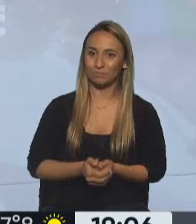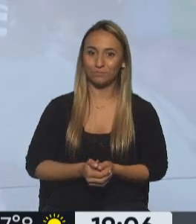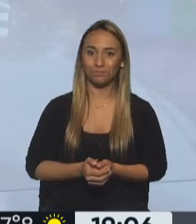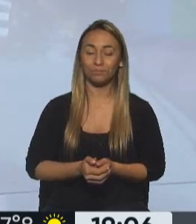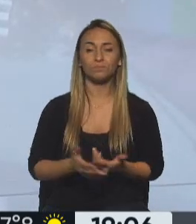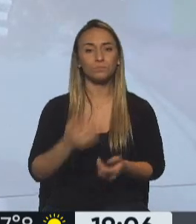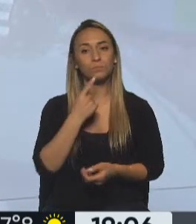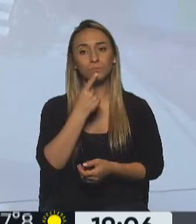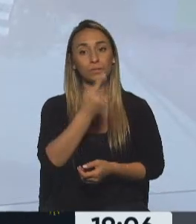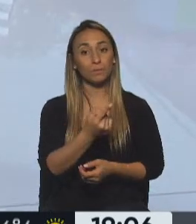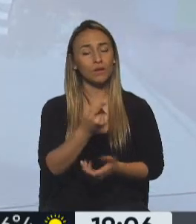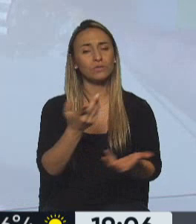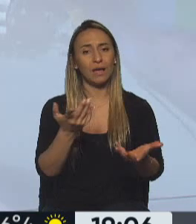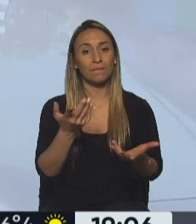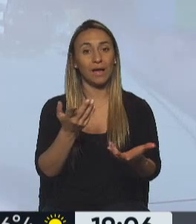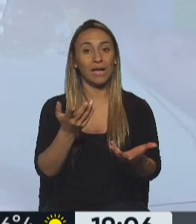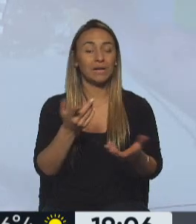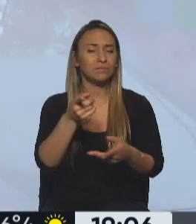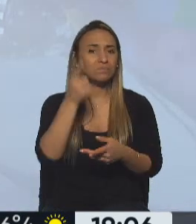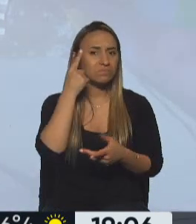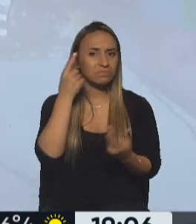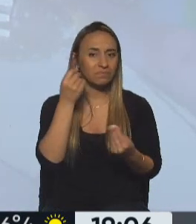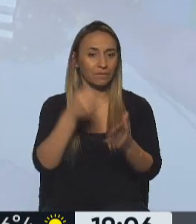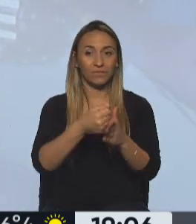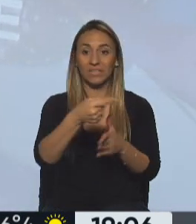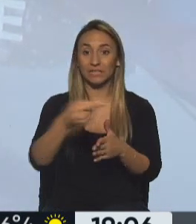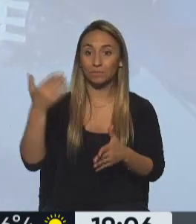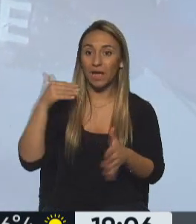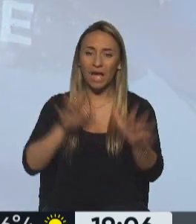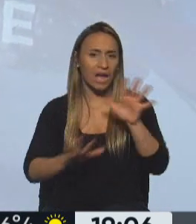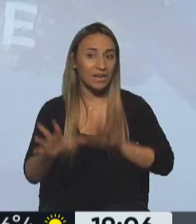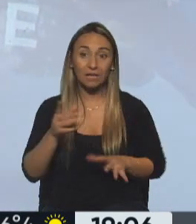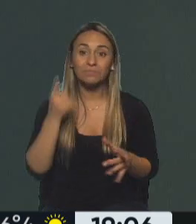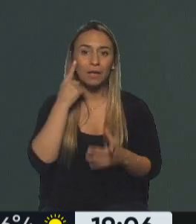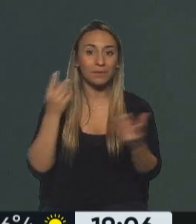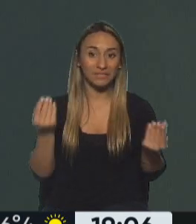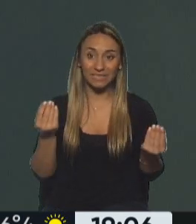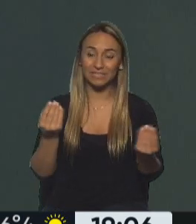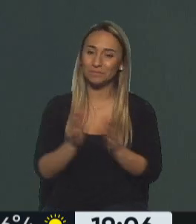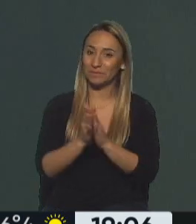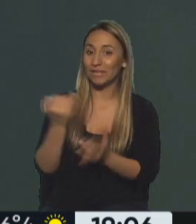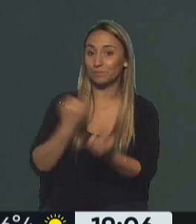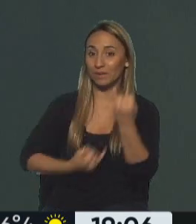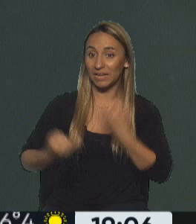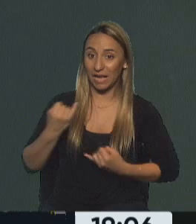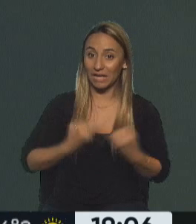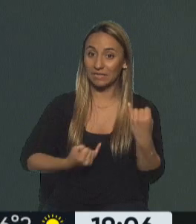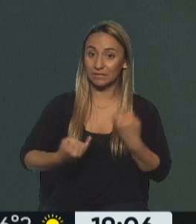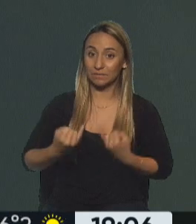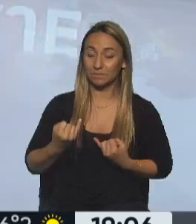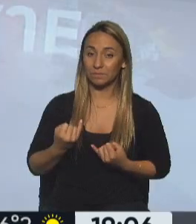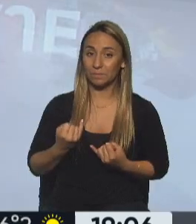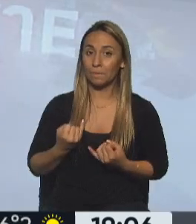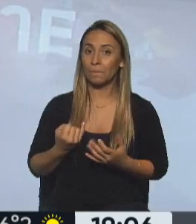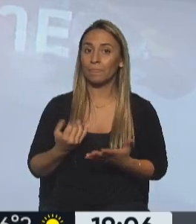yo le preguntaba a Horacio hoy qué le parecía lo que había pasado el fin de semana. Y Jair me dijo, le voy a pedir que me lo explique.